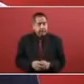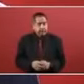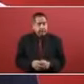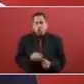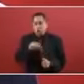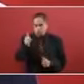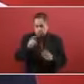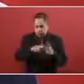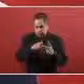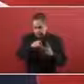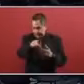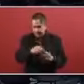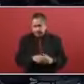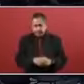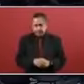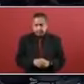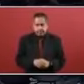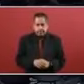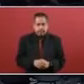Lo otro,